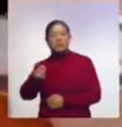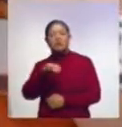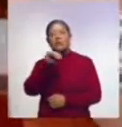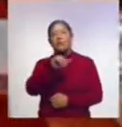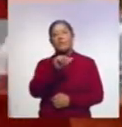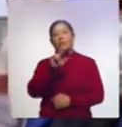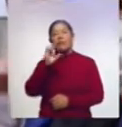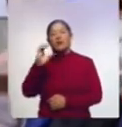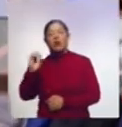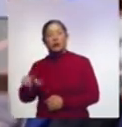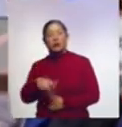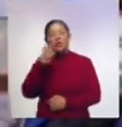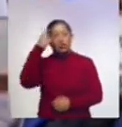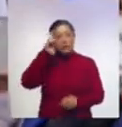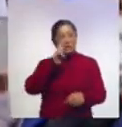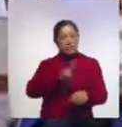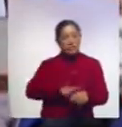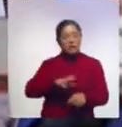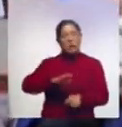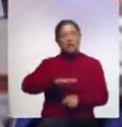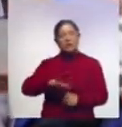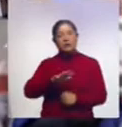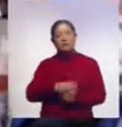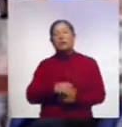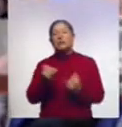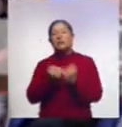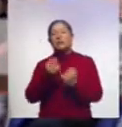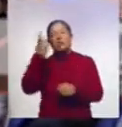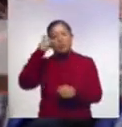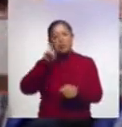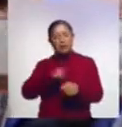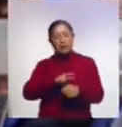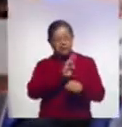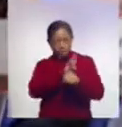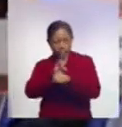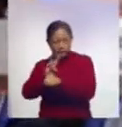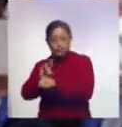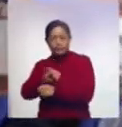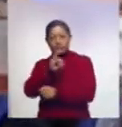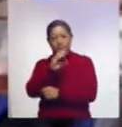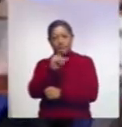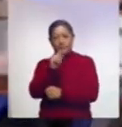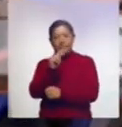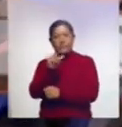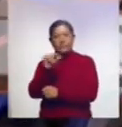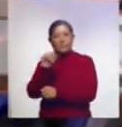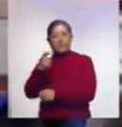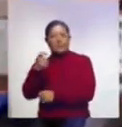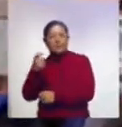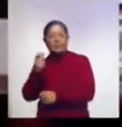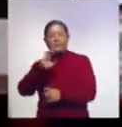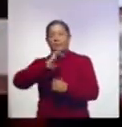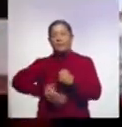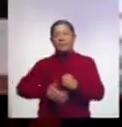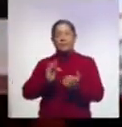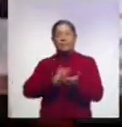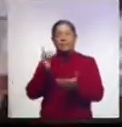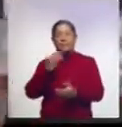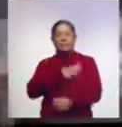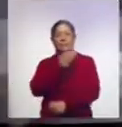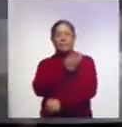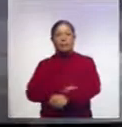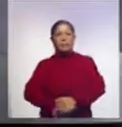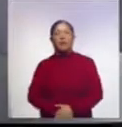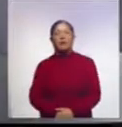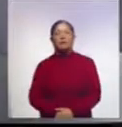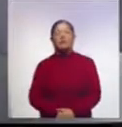Hernández, director de mejora regulatoria, y Luis Pérez Díaz, director de vinculación del ICATLAX. Este es el reporte, Mario, buenas tardes. Lorena,